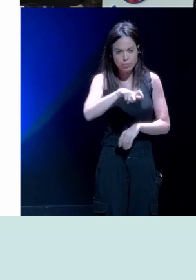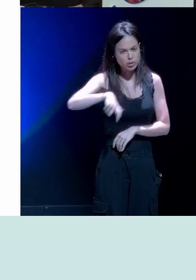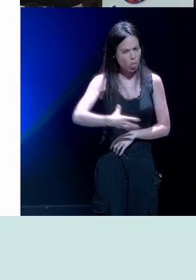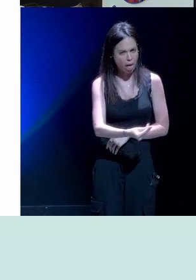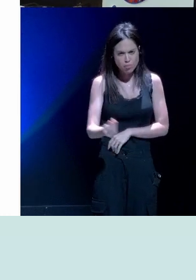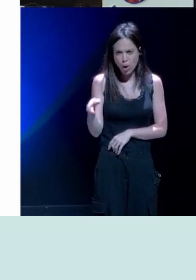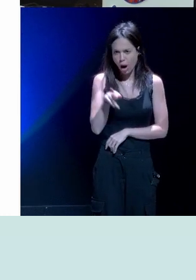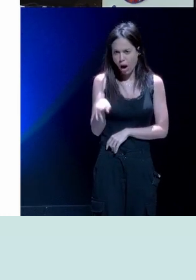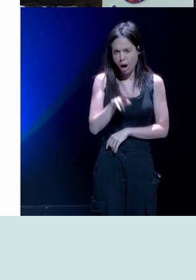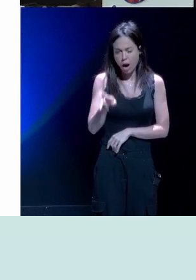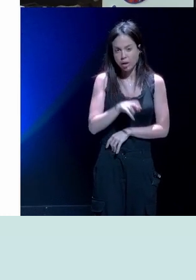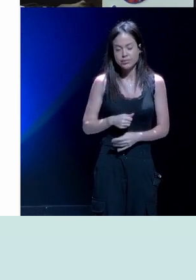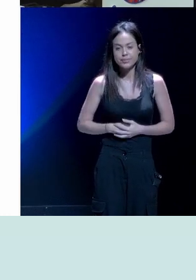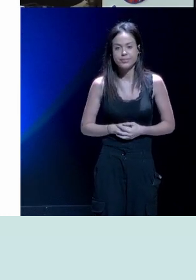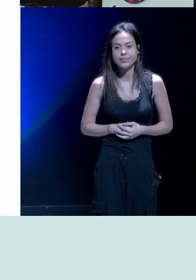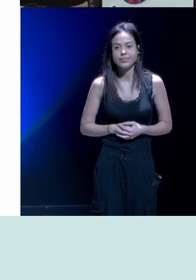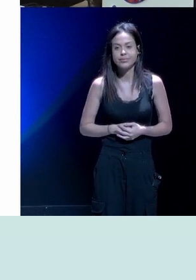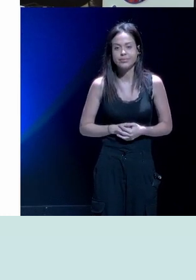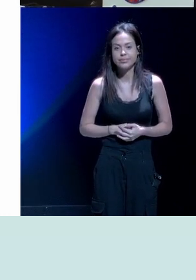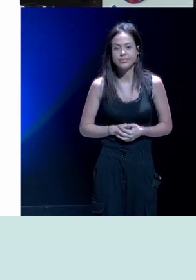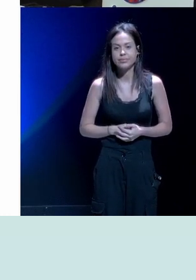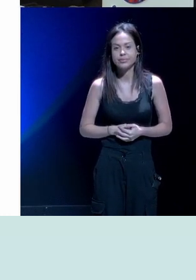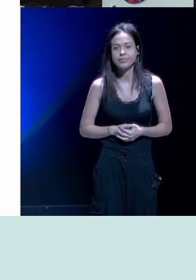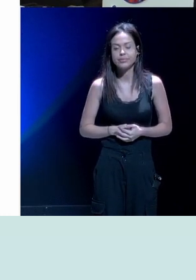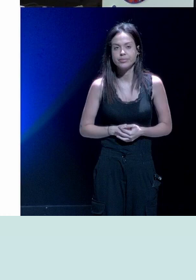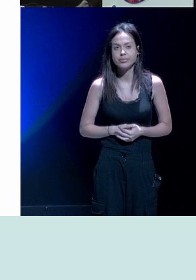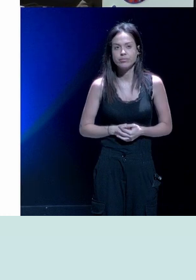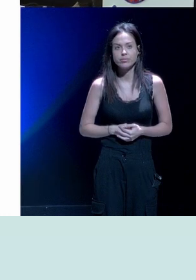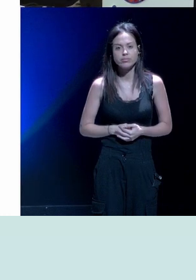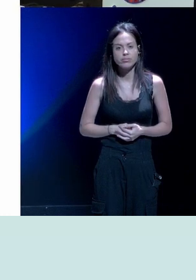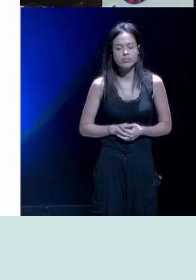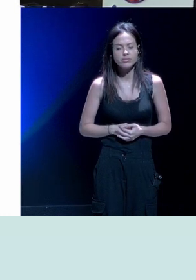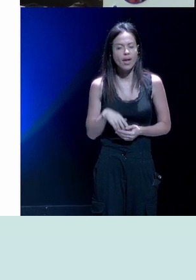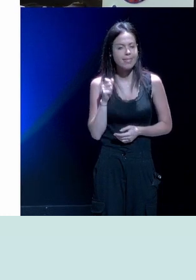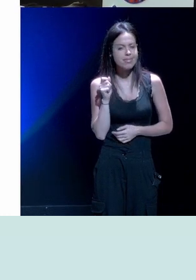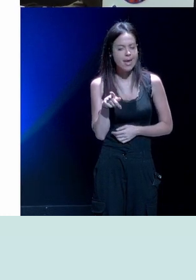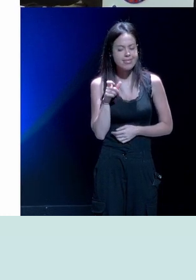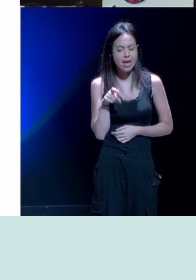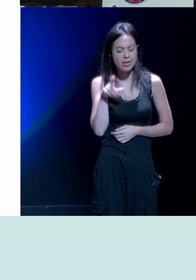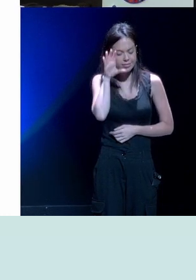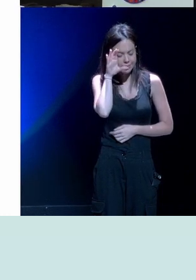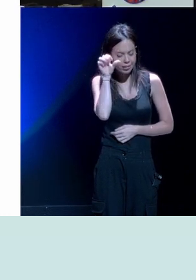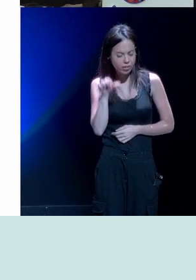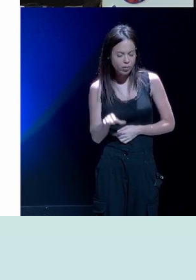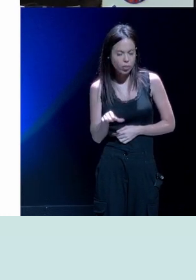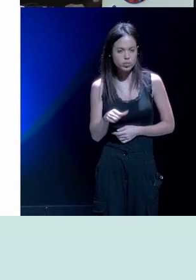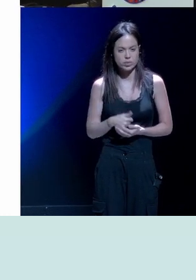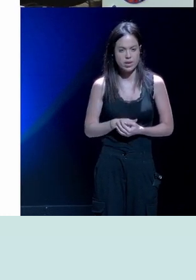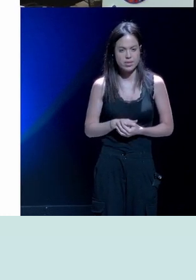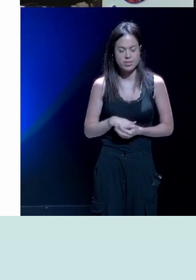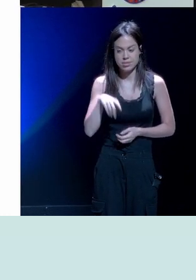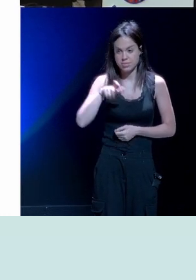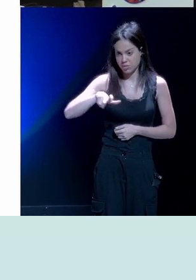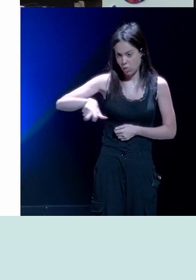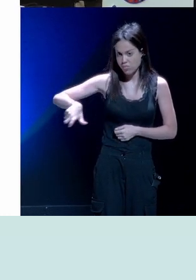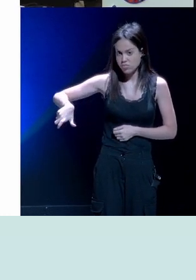la actualidad se escuchan a menudo este tipo de mensajes de la voz de los